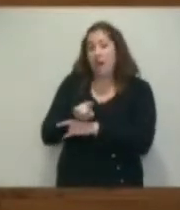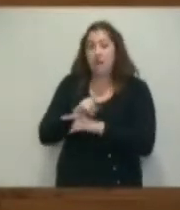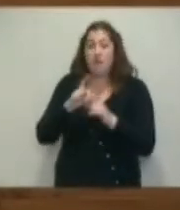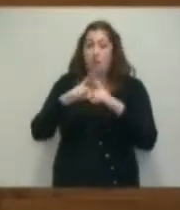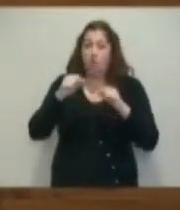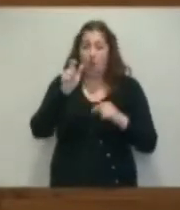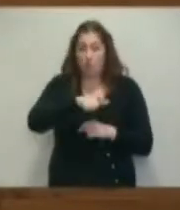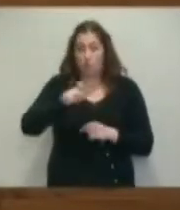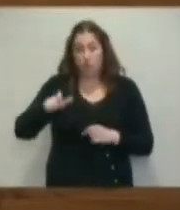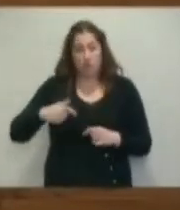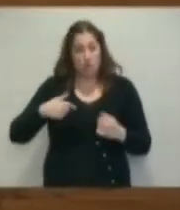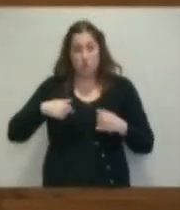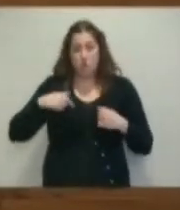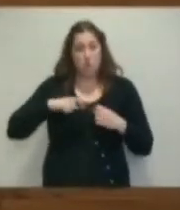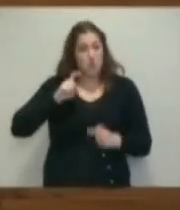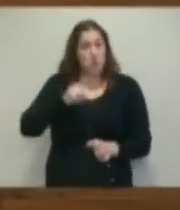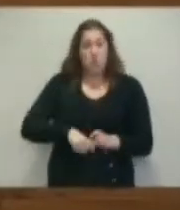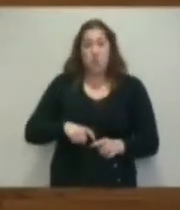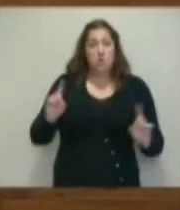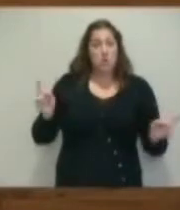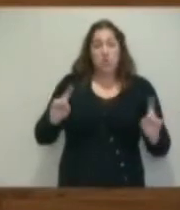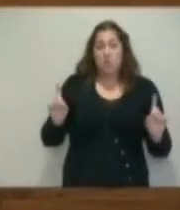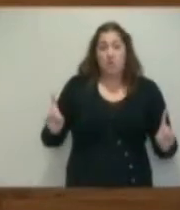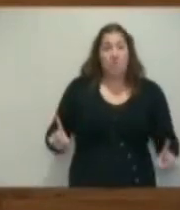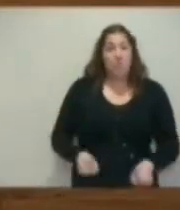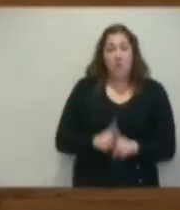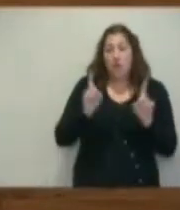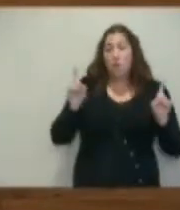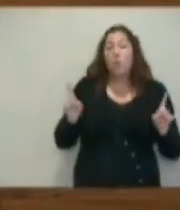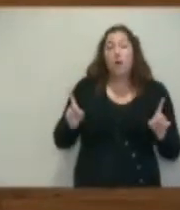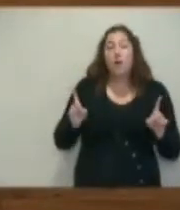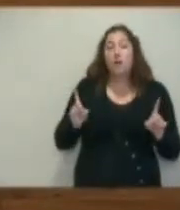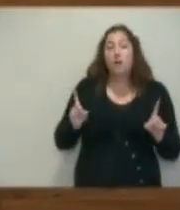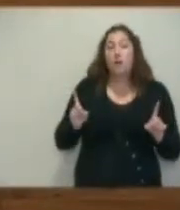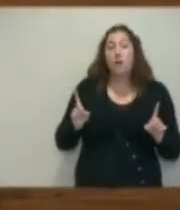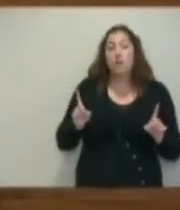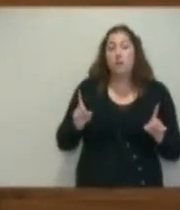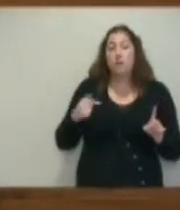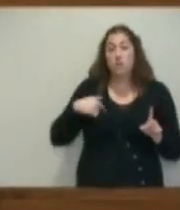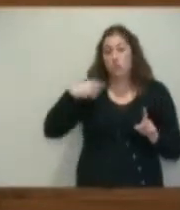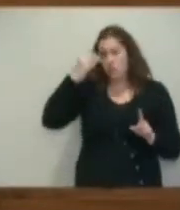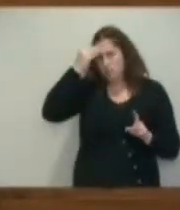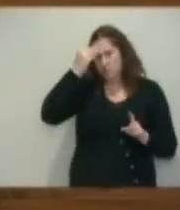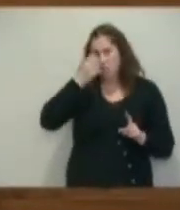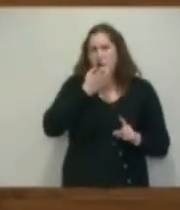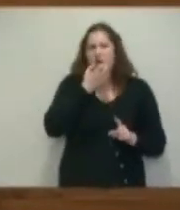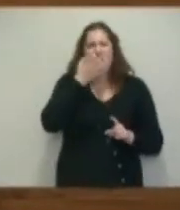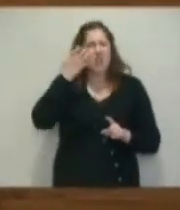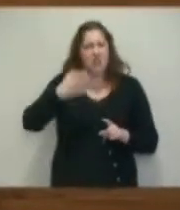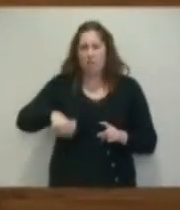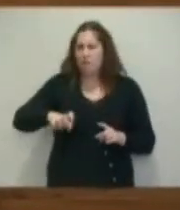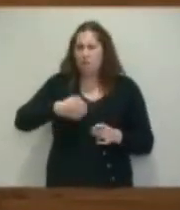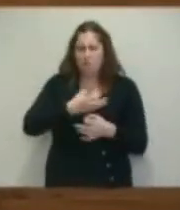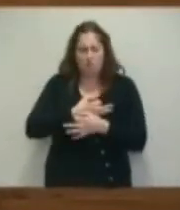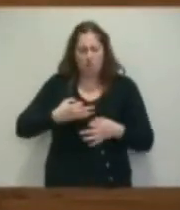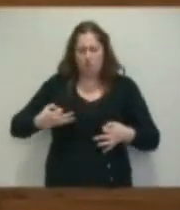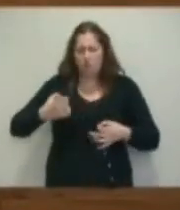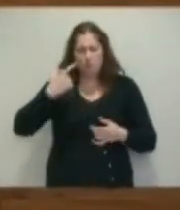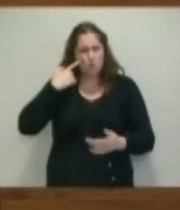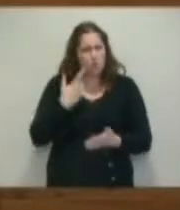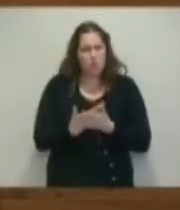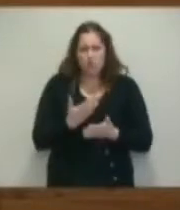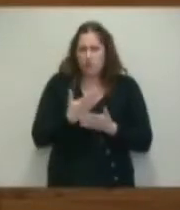que lo haga. Independientemente de que considero que es una reclamación perfectamente justificada, que